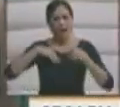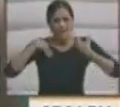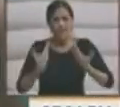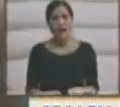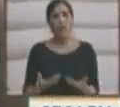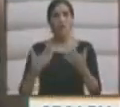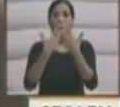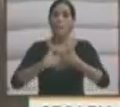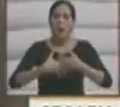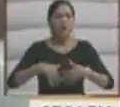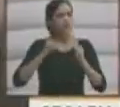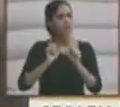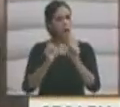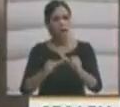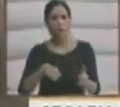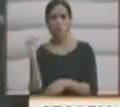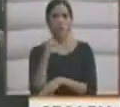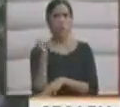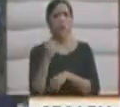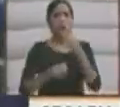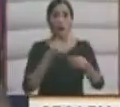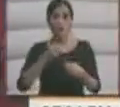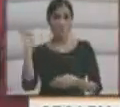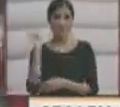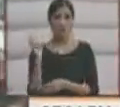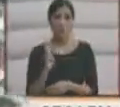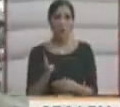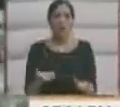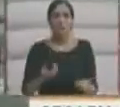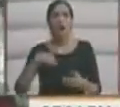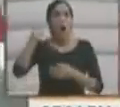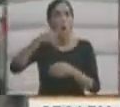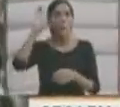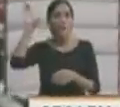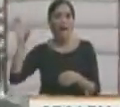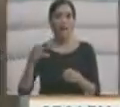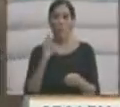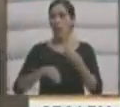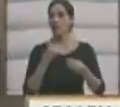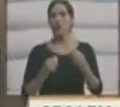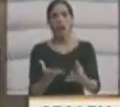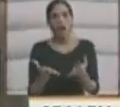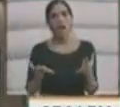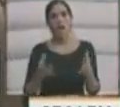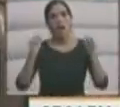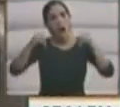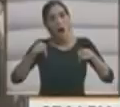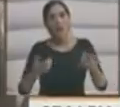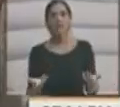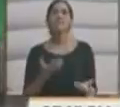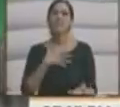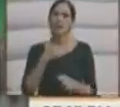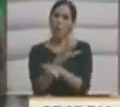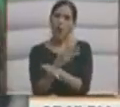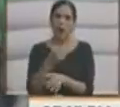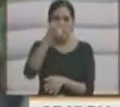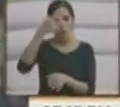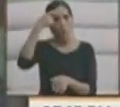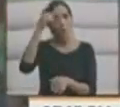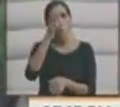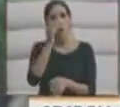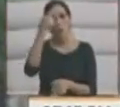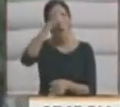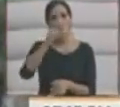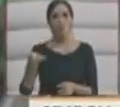empresarios sigan haciendo lo que le da la gana en Venezuela, porque se van a otro país y no pueden hacer lo que le da la gana. Entonces aquí, si quieren jugar con el pueblo. ¿Estos zapatos en cuánto